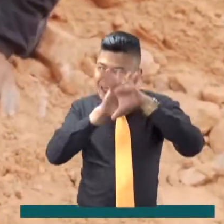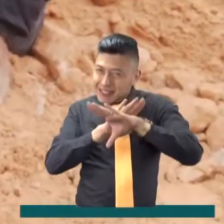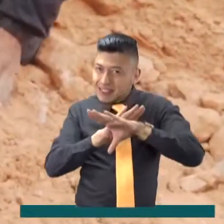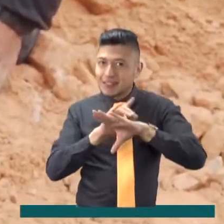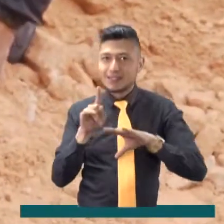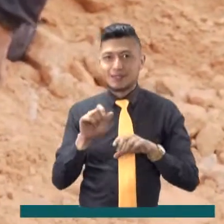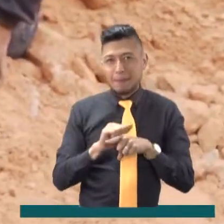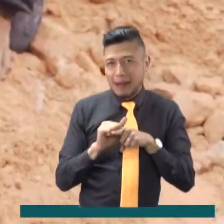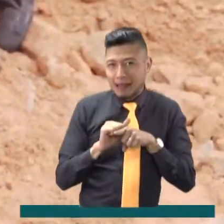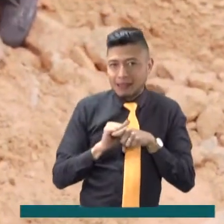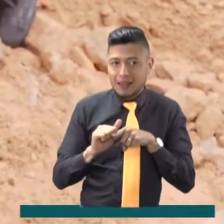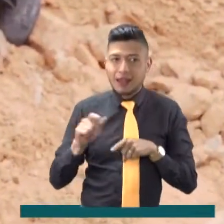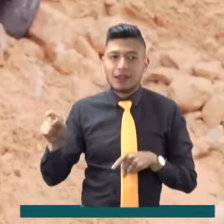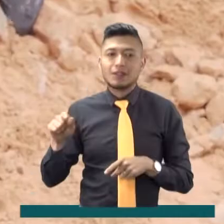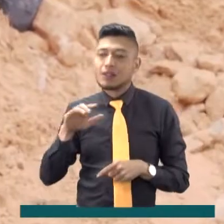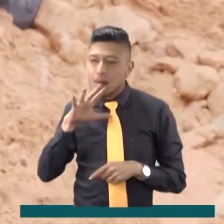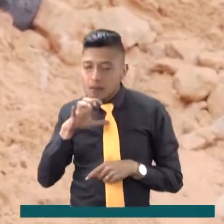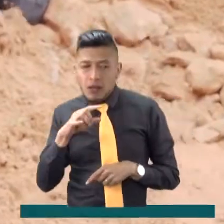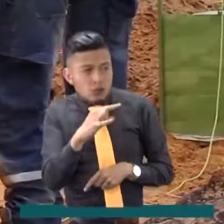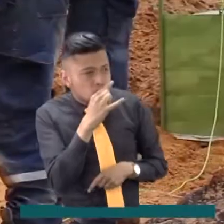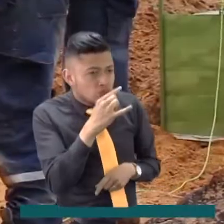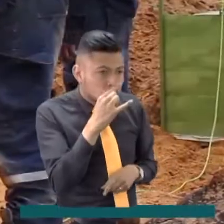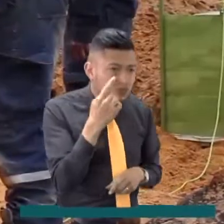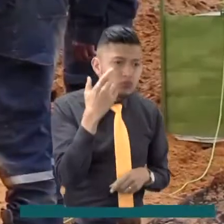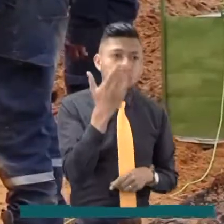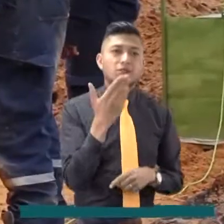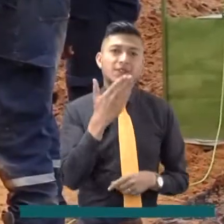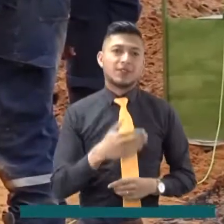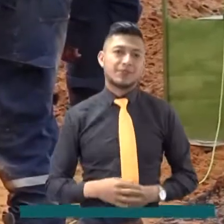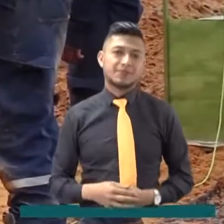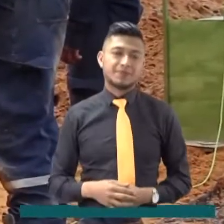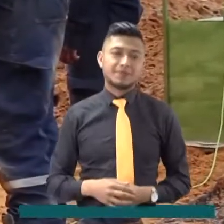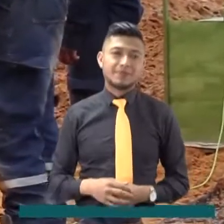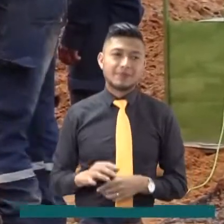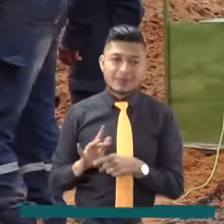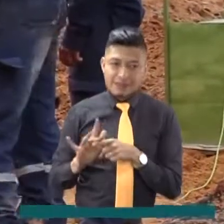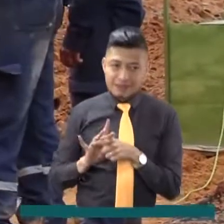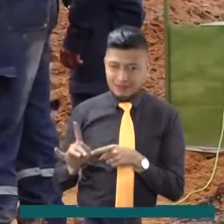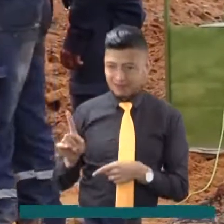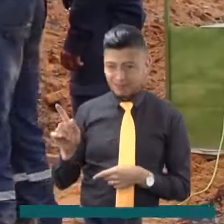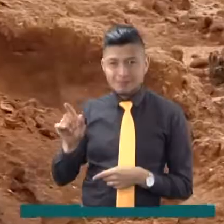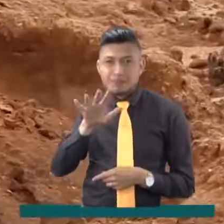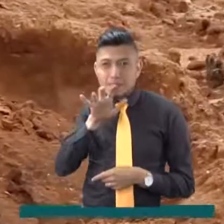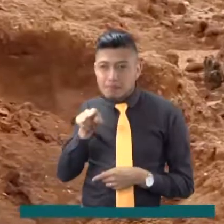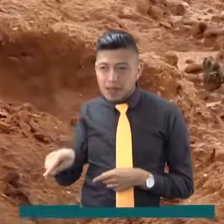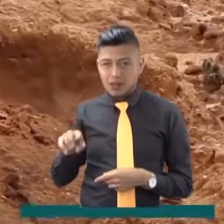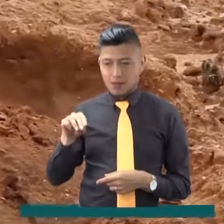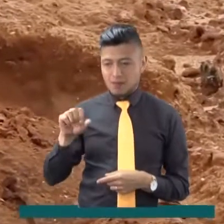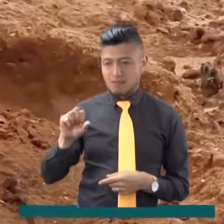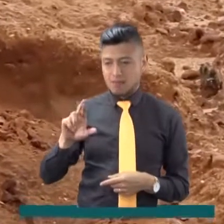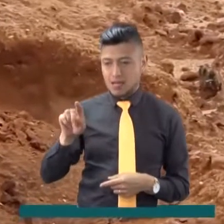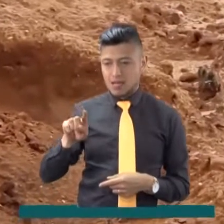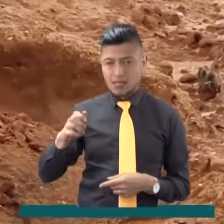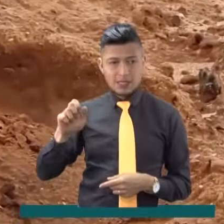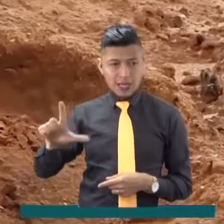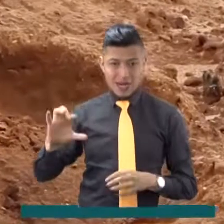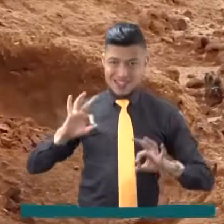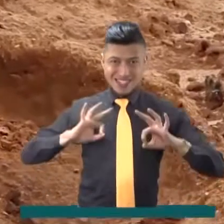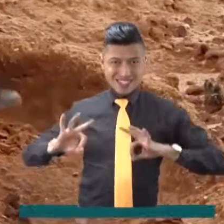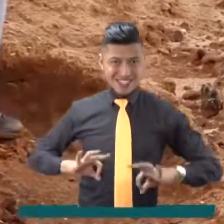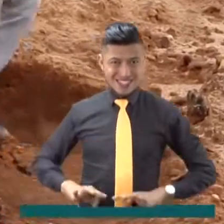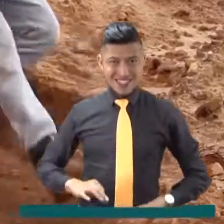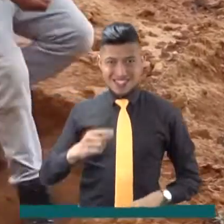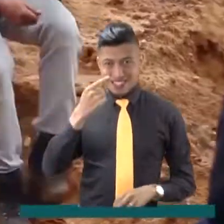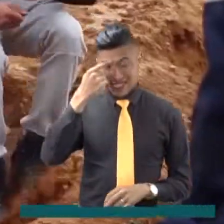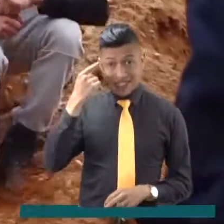los perritos todos se someten a esta prueba. A uno de los últimos entrenamientos asistió Marshall, un perro dálmata que fue rescatado